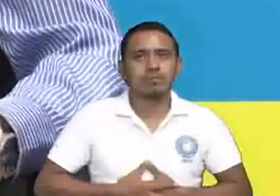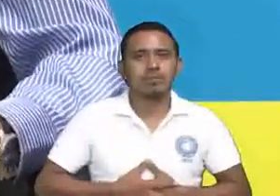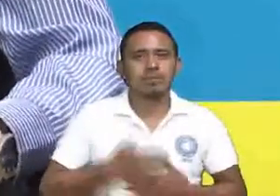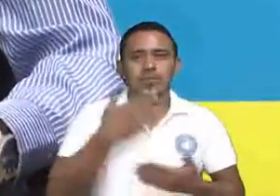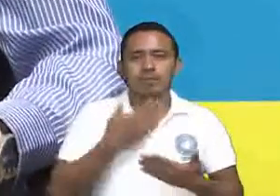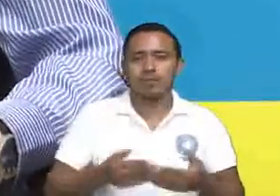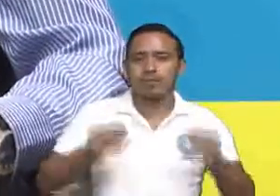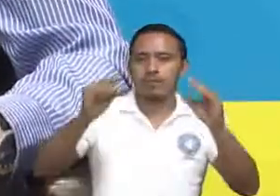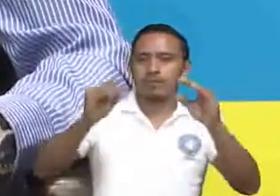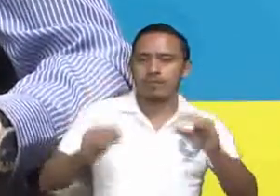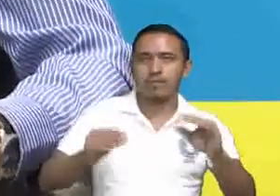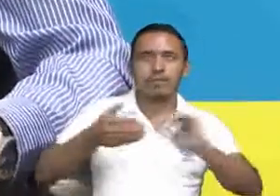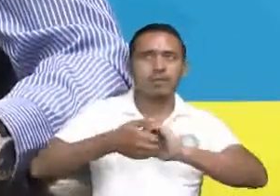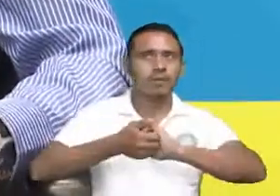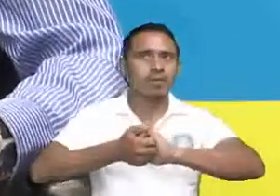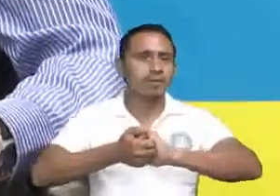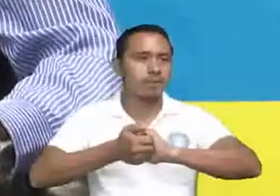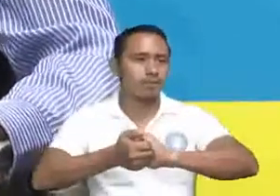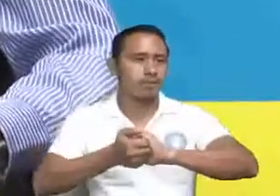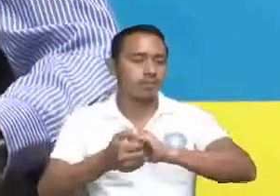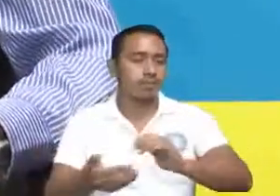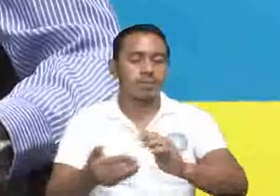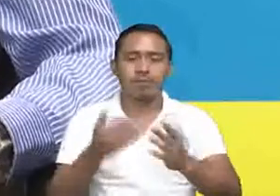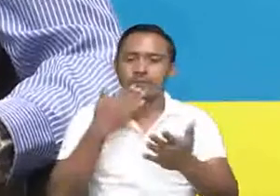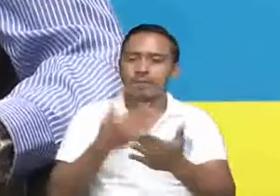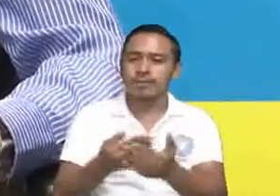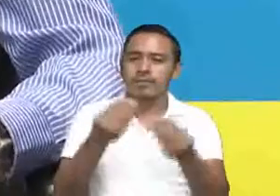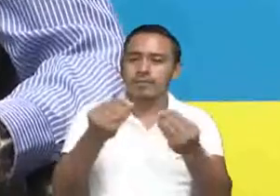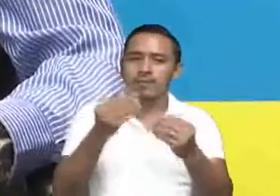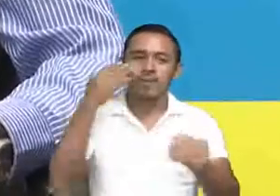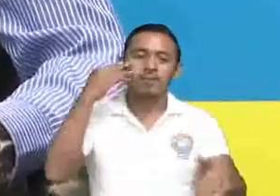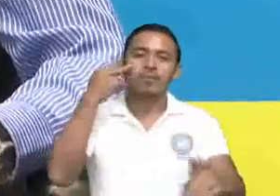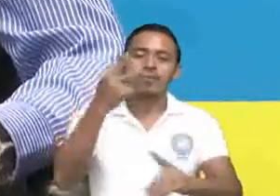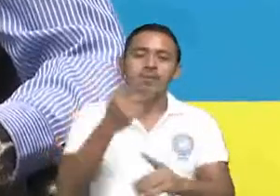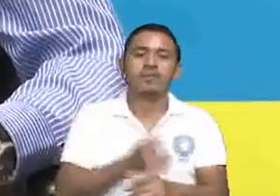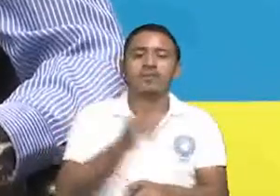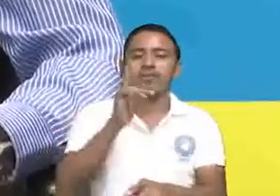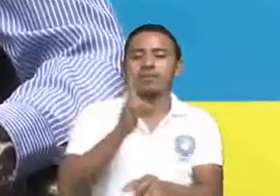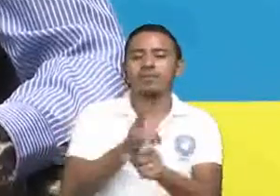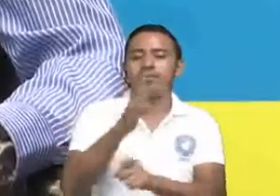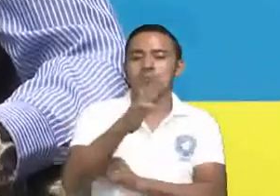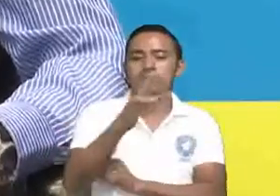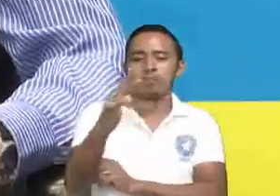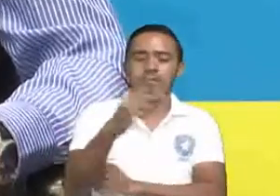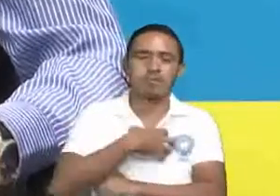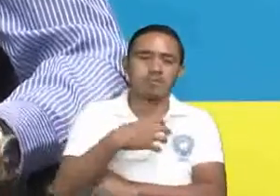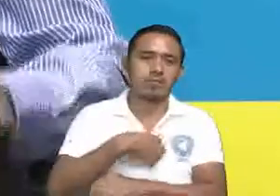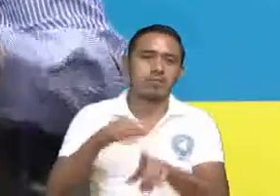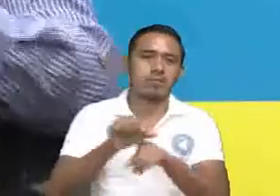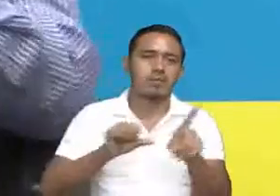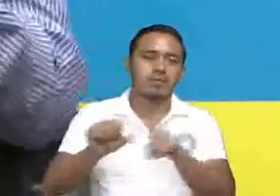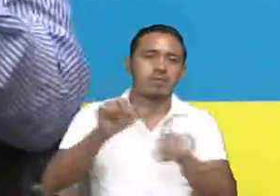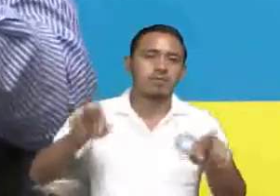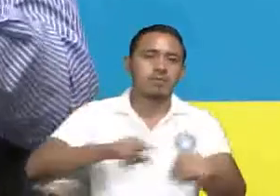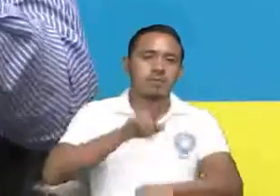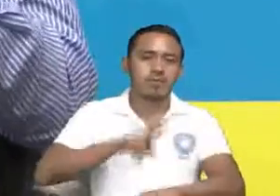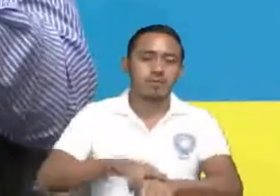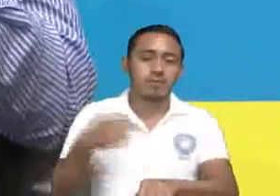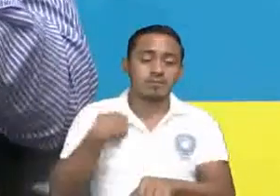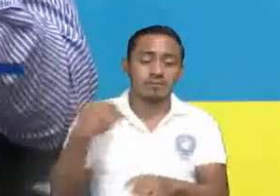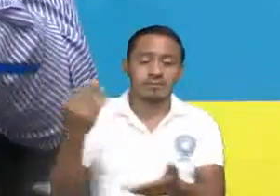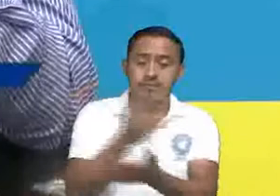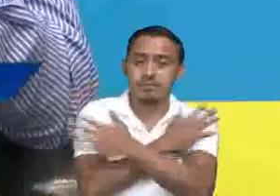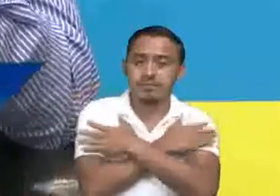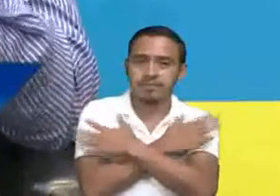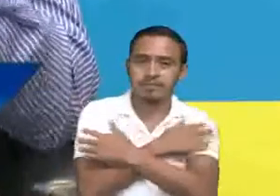Muy buenas tardes, amigos televidentes. Muchas gracias por su fiel sintonía al canal 98, el canal parlamentario, el canal de la Asamblea Nacional. Les saluda